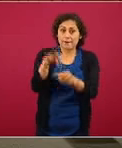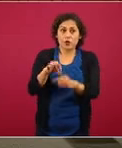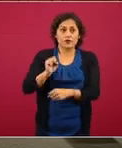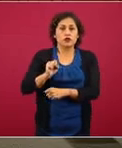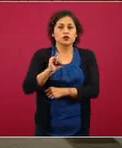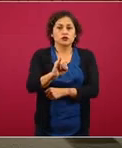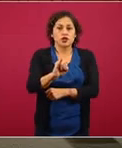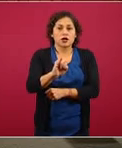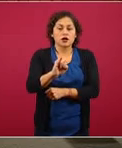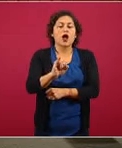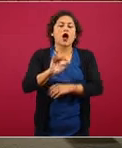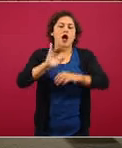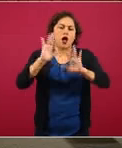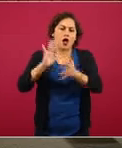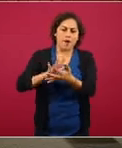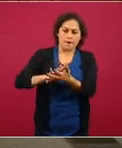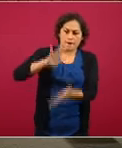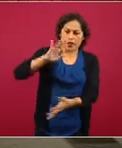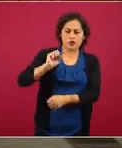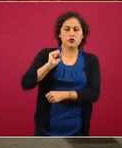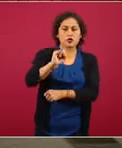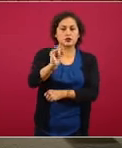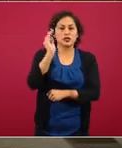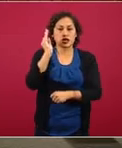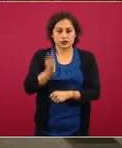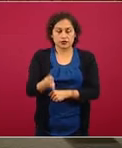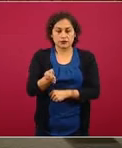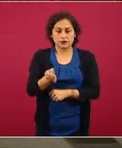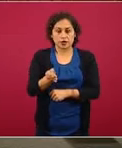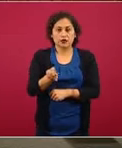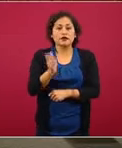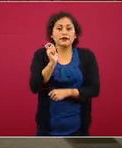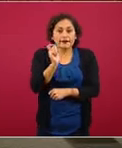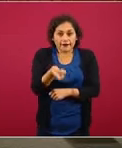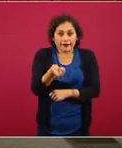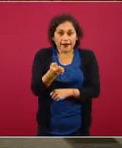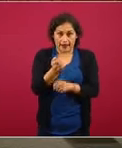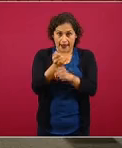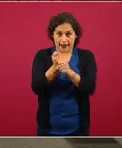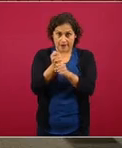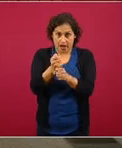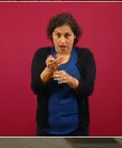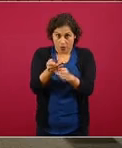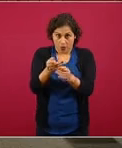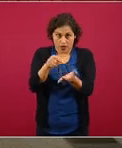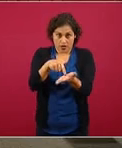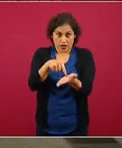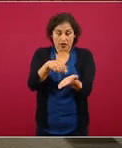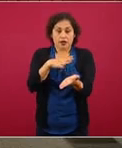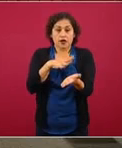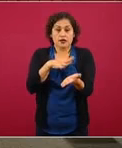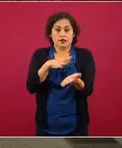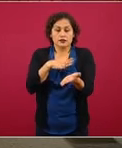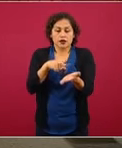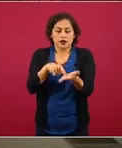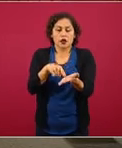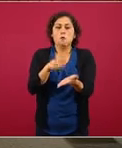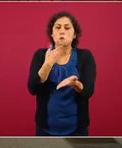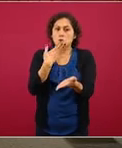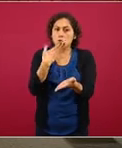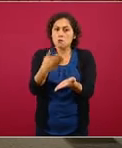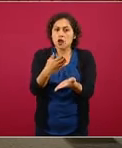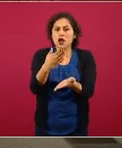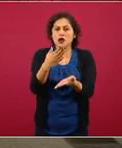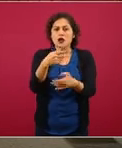hacen ver que la evidencia que se tiene es de mayor beneficio que